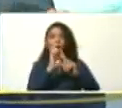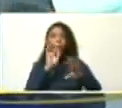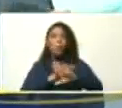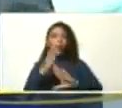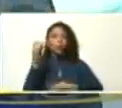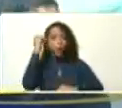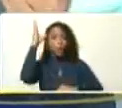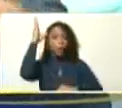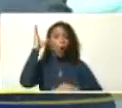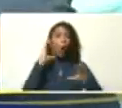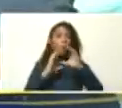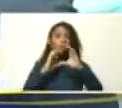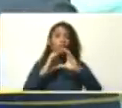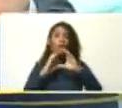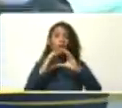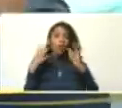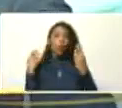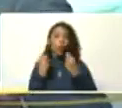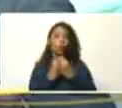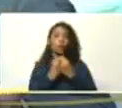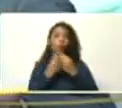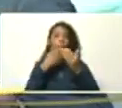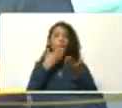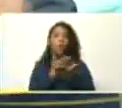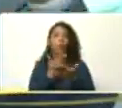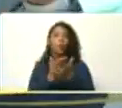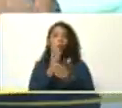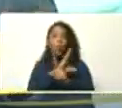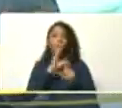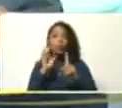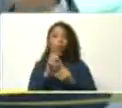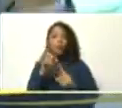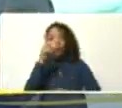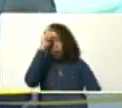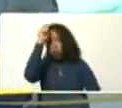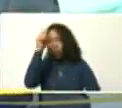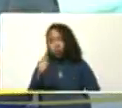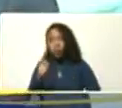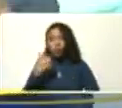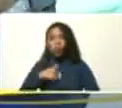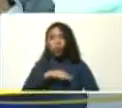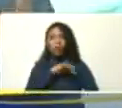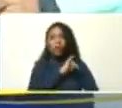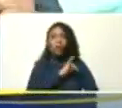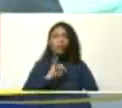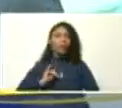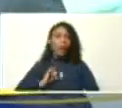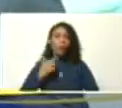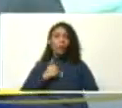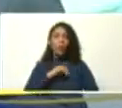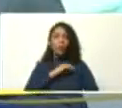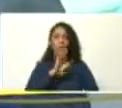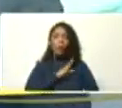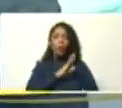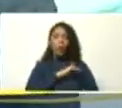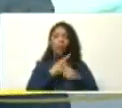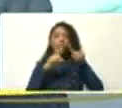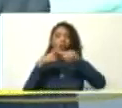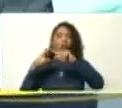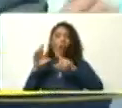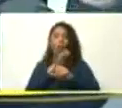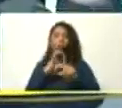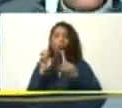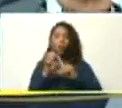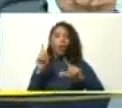capacidades comunicacionales vinieron acompañadas de una propuesta cultural, de la reivindicación de nuestra identidad y de nuestra diversidad. De modo que no